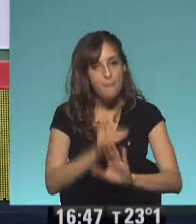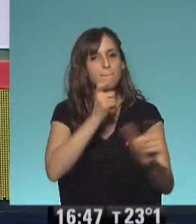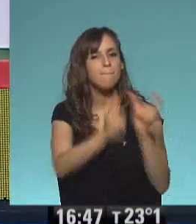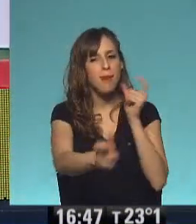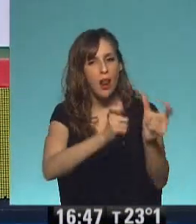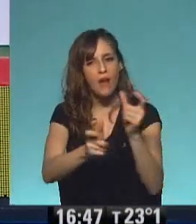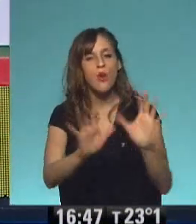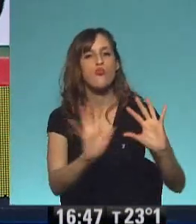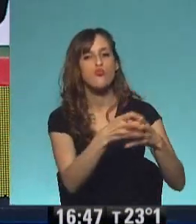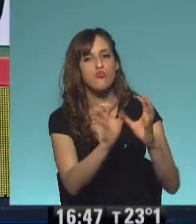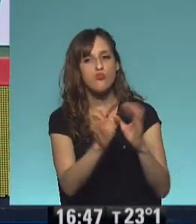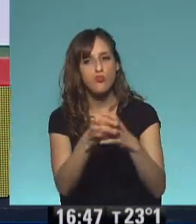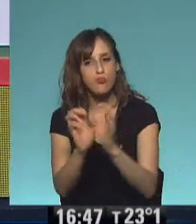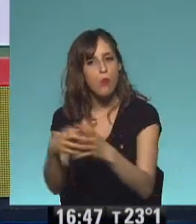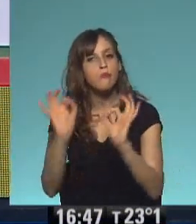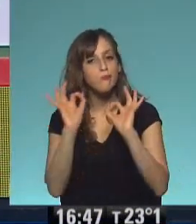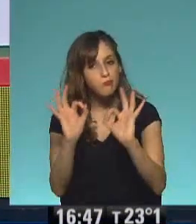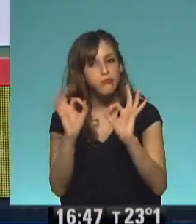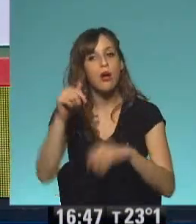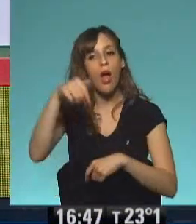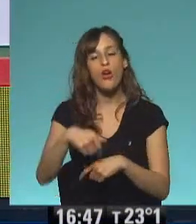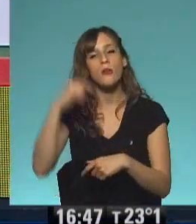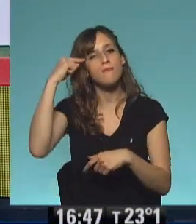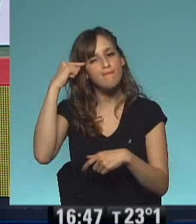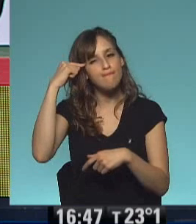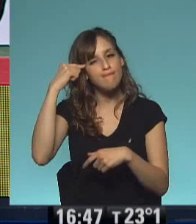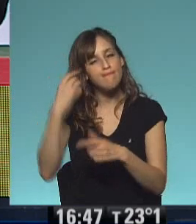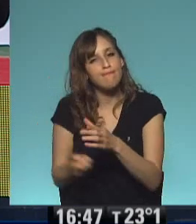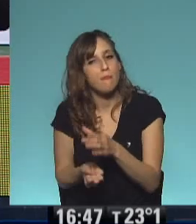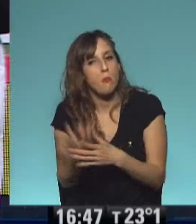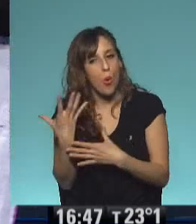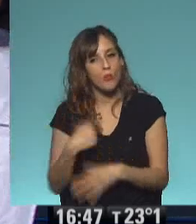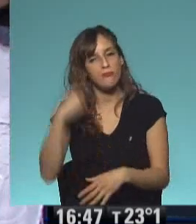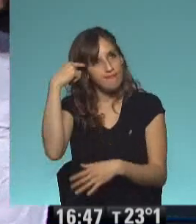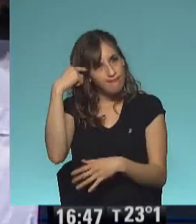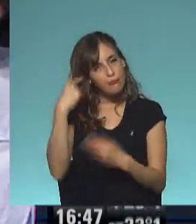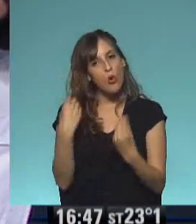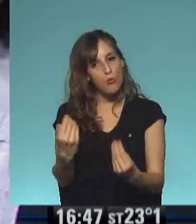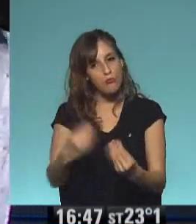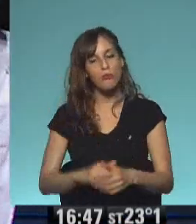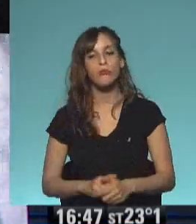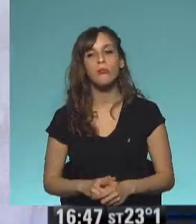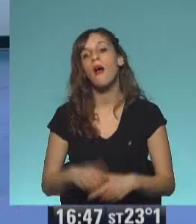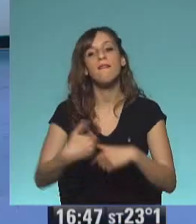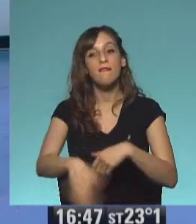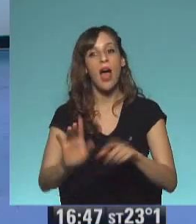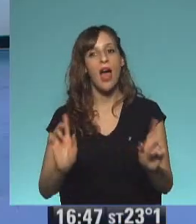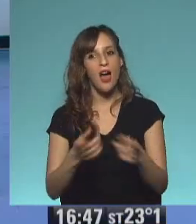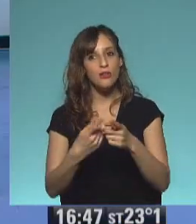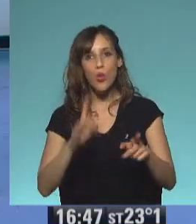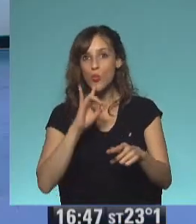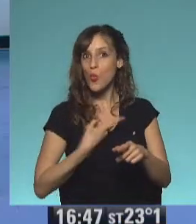y ahora es el momento de crear a componer una canción